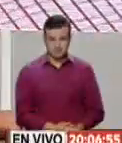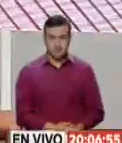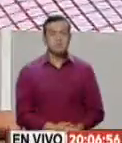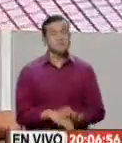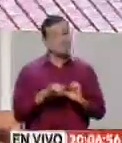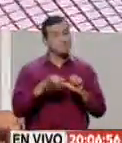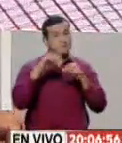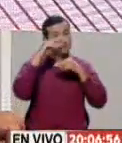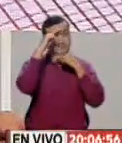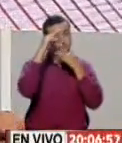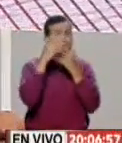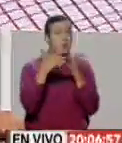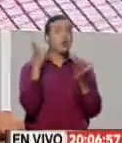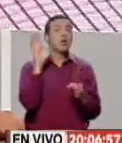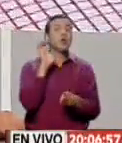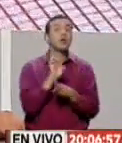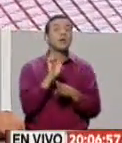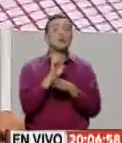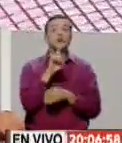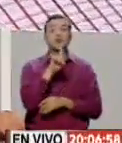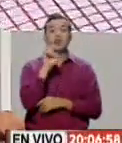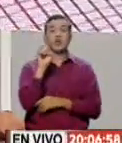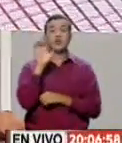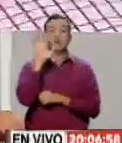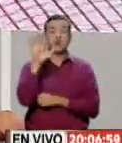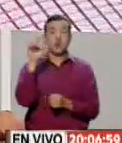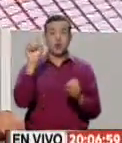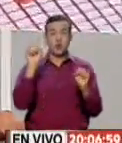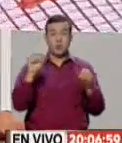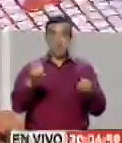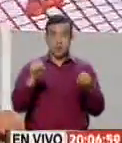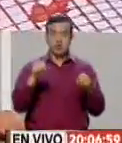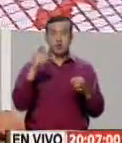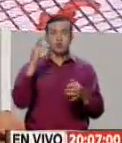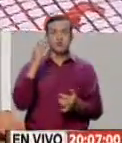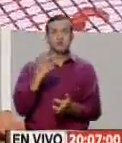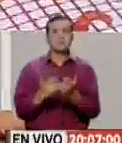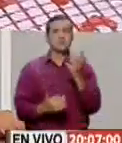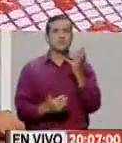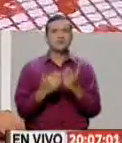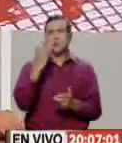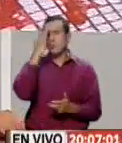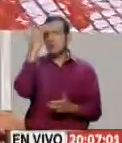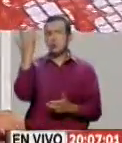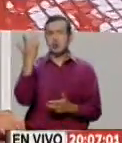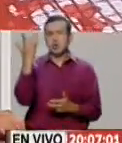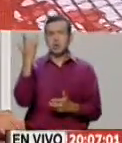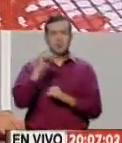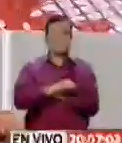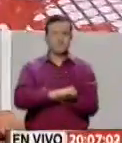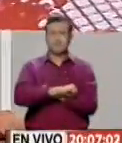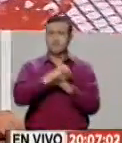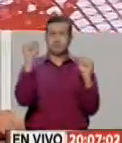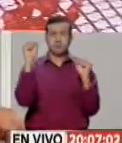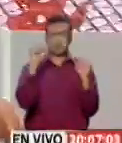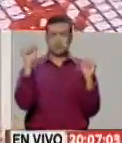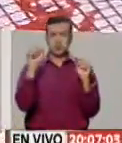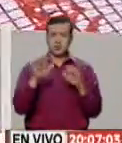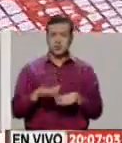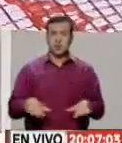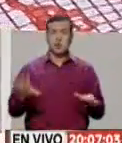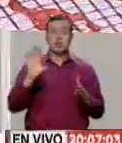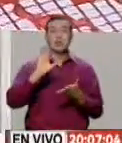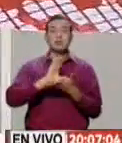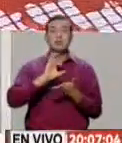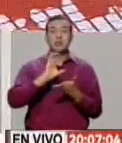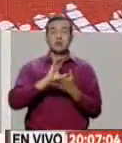Vamos con más noticias. En Ecuador, 105 motocicletas terminaron incineradas tras un atentado con bombas Molotov en el centro